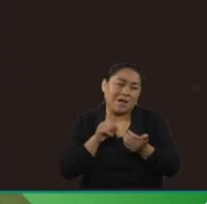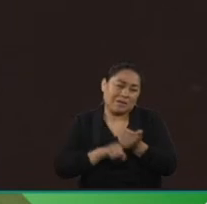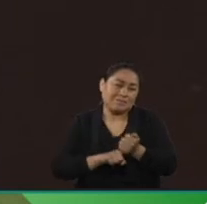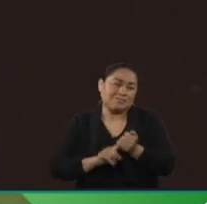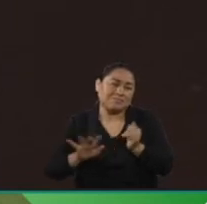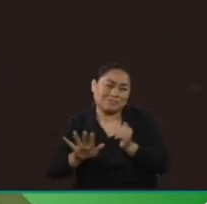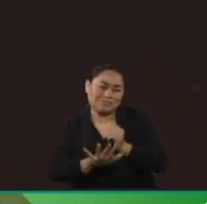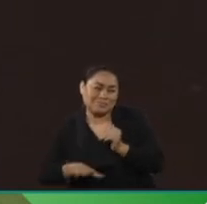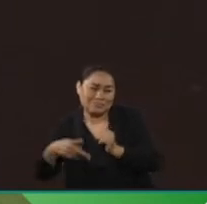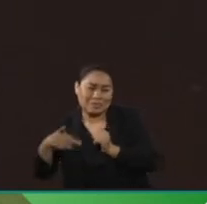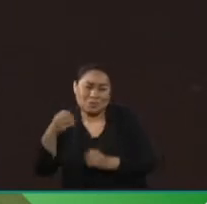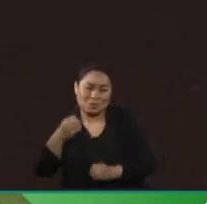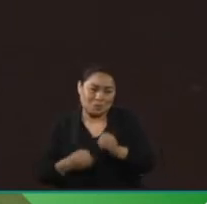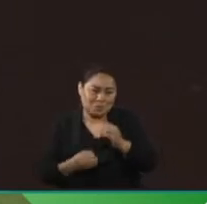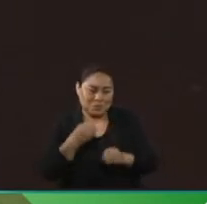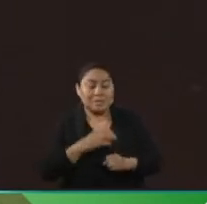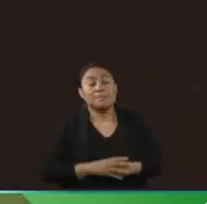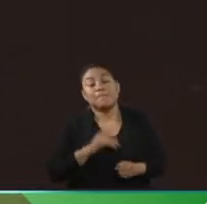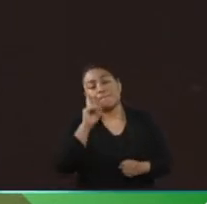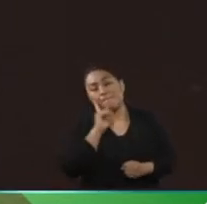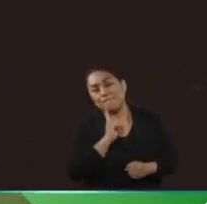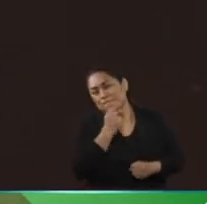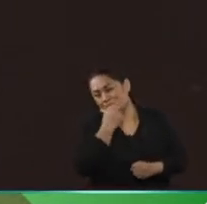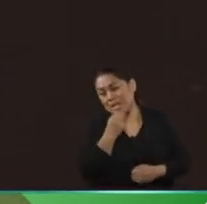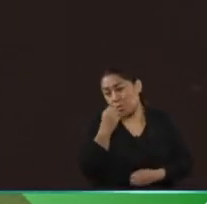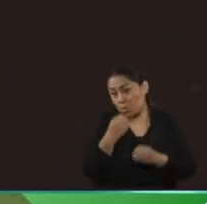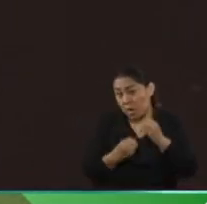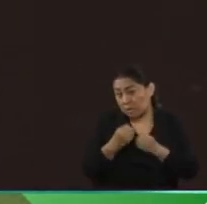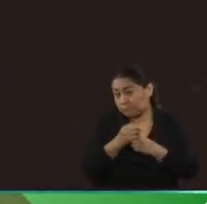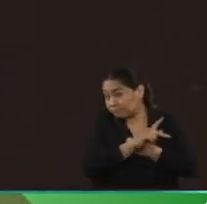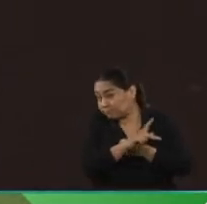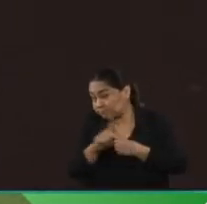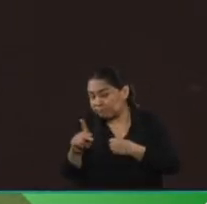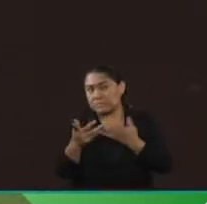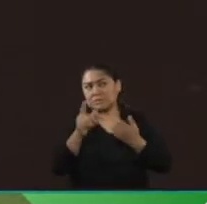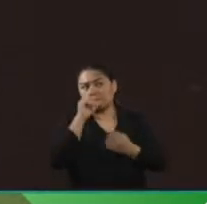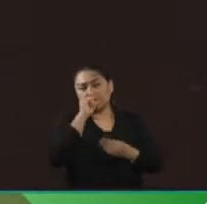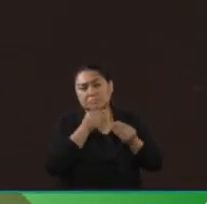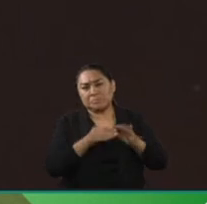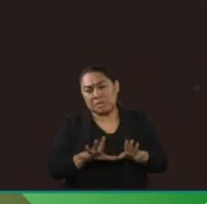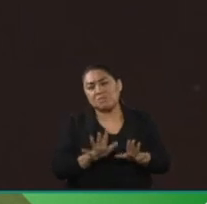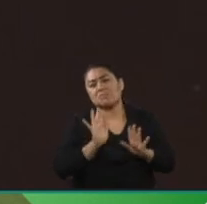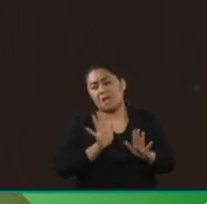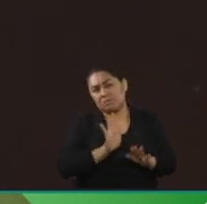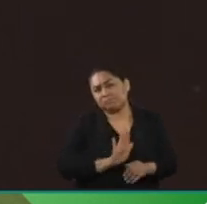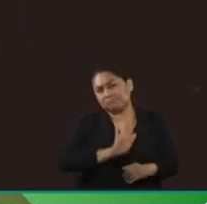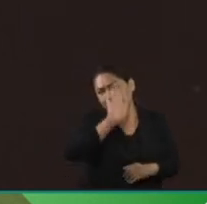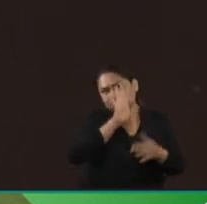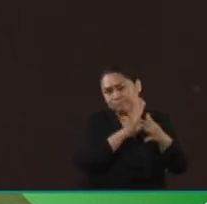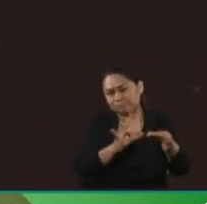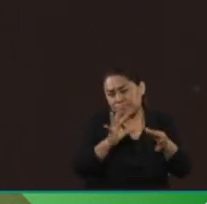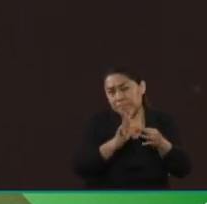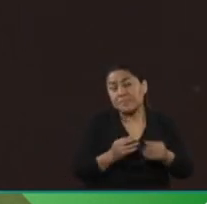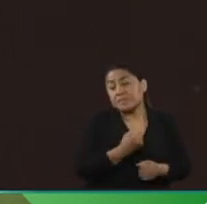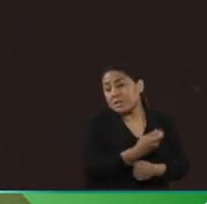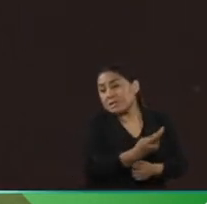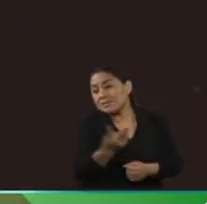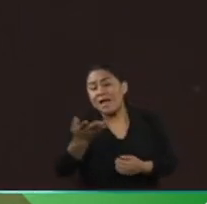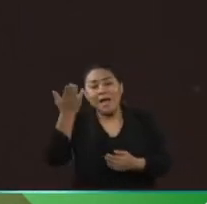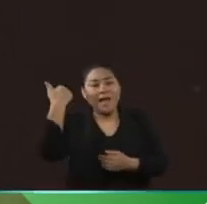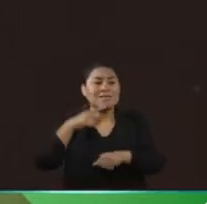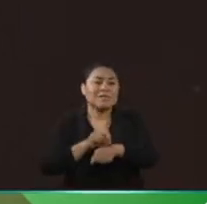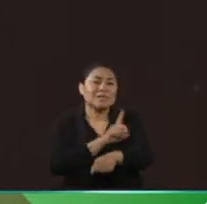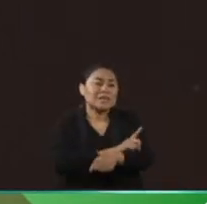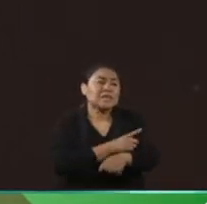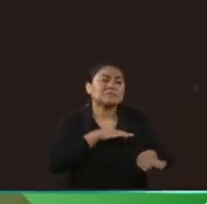judicial los jueces y magistrados afectados han alzado la voz con justa razón muchos de ellos obtuvieron sus cargos